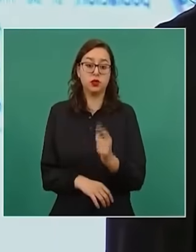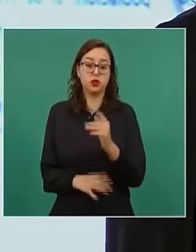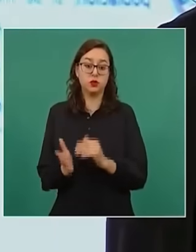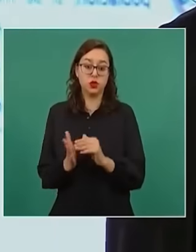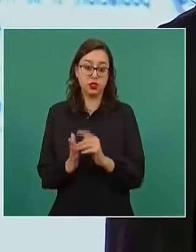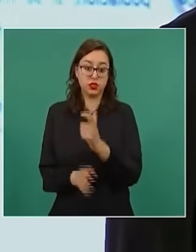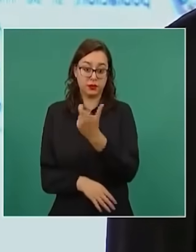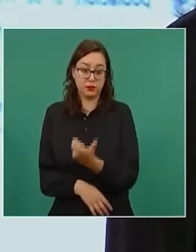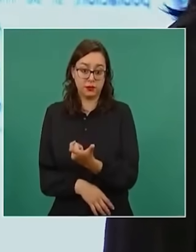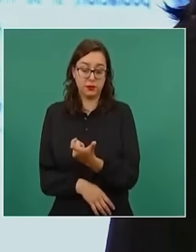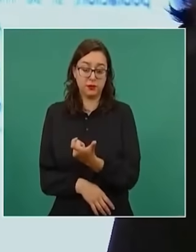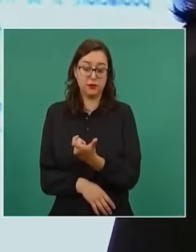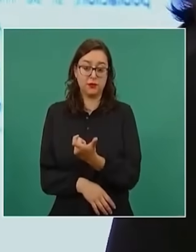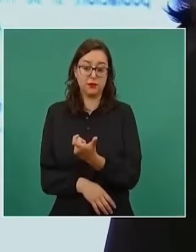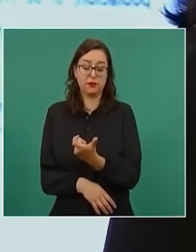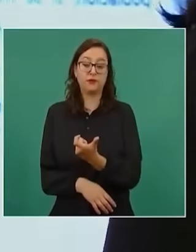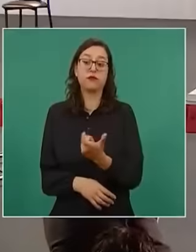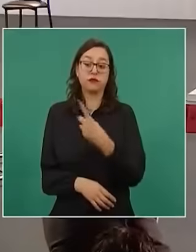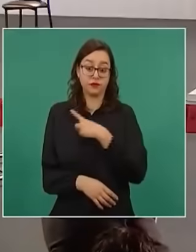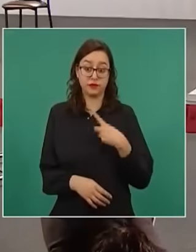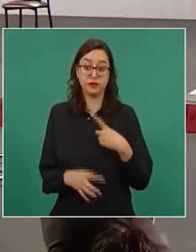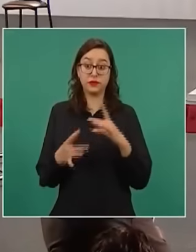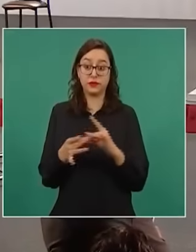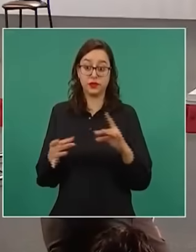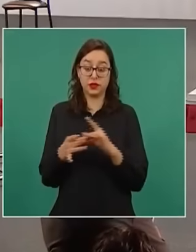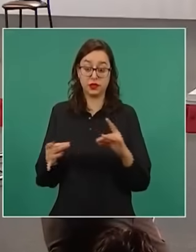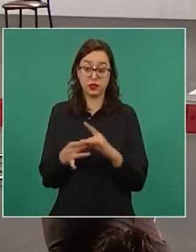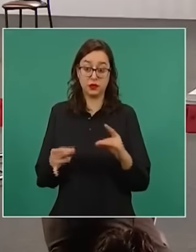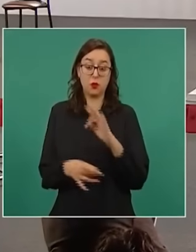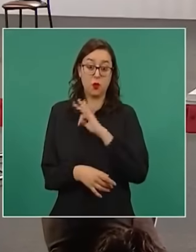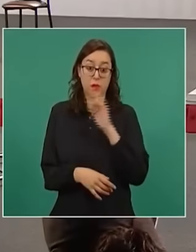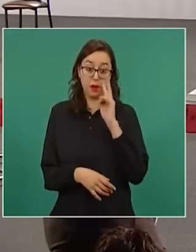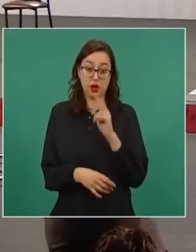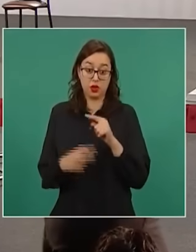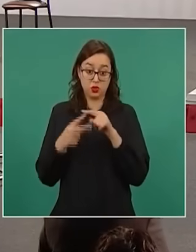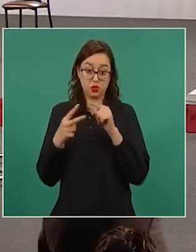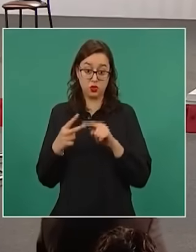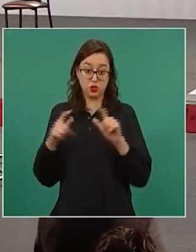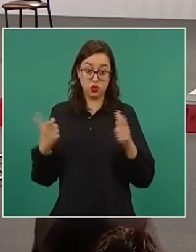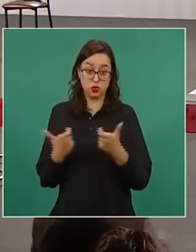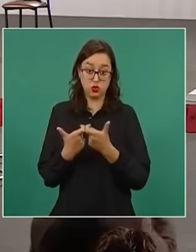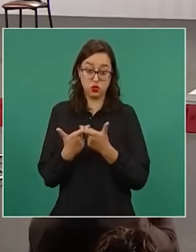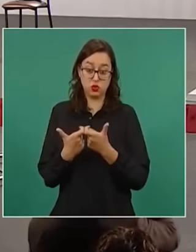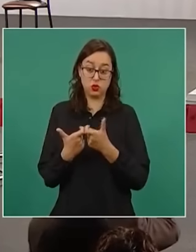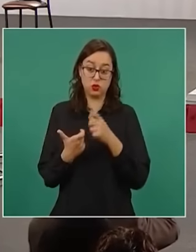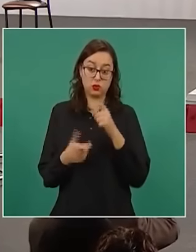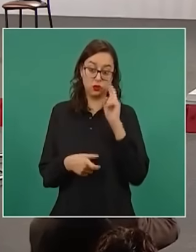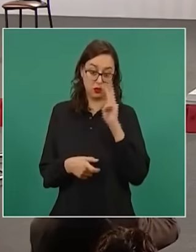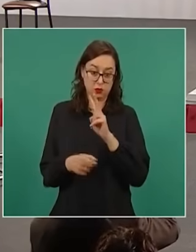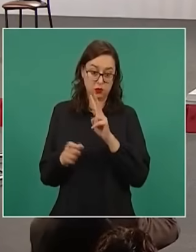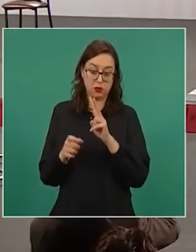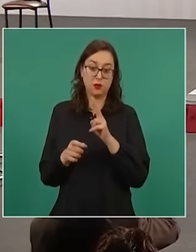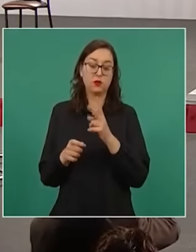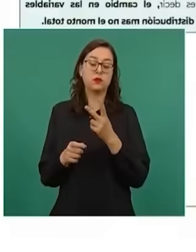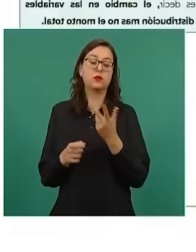mismos artículos los que tenías antes pero ahora tienes más entonces eso hace que pareciera que suben los precios de los artículos